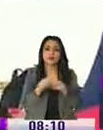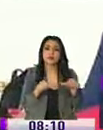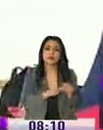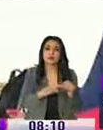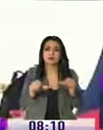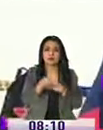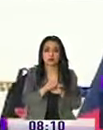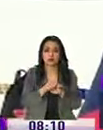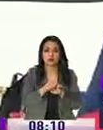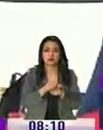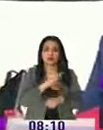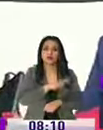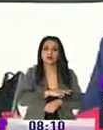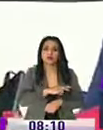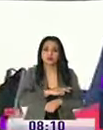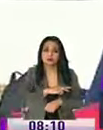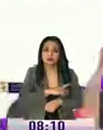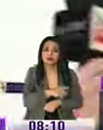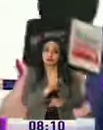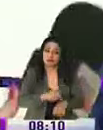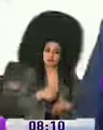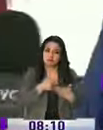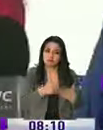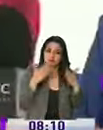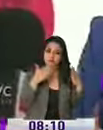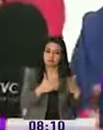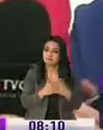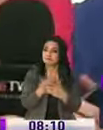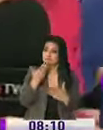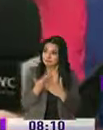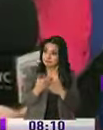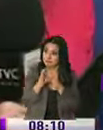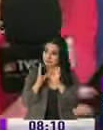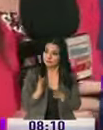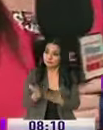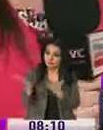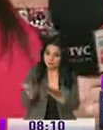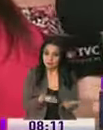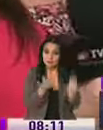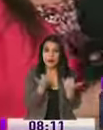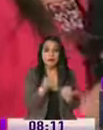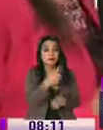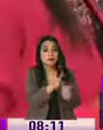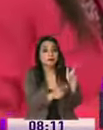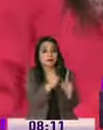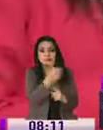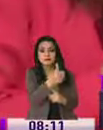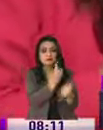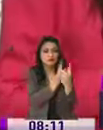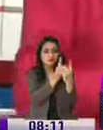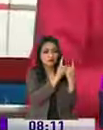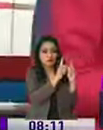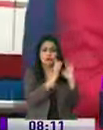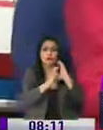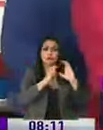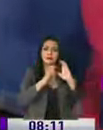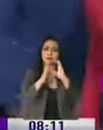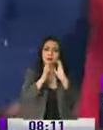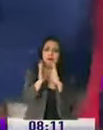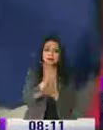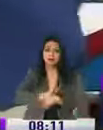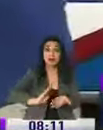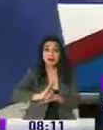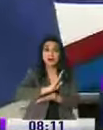A través de ellos vamos a intervenirles. Perfecto, muchas gracias, Juan Carlos. Pero queremos conversar también con la ciudadanía, con los moradores de este barrio, para que